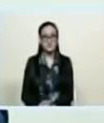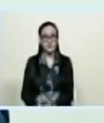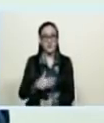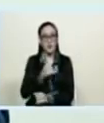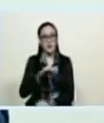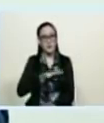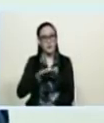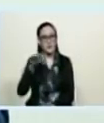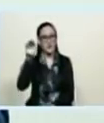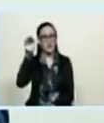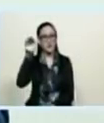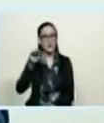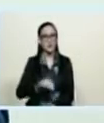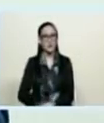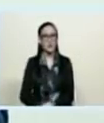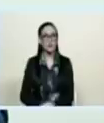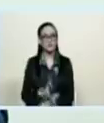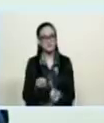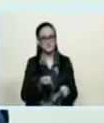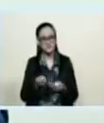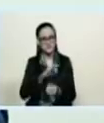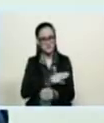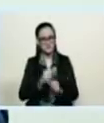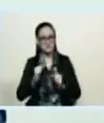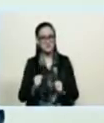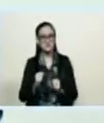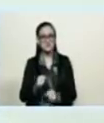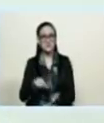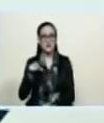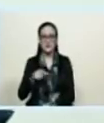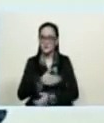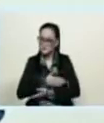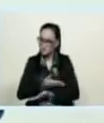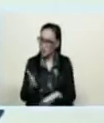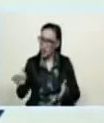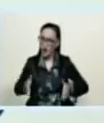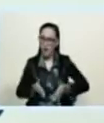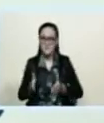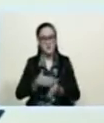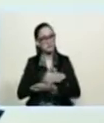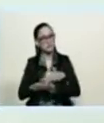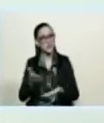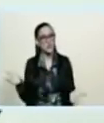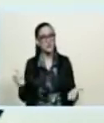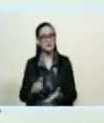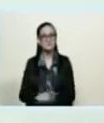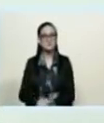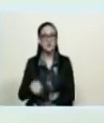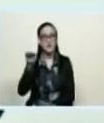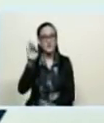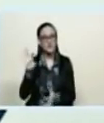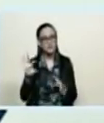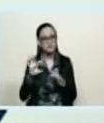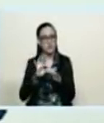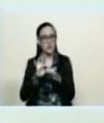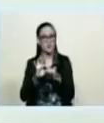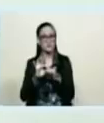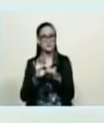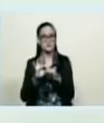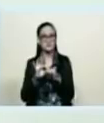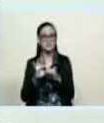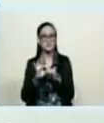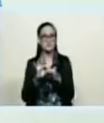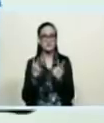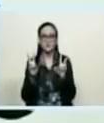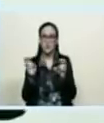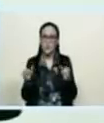proyectos del futuro, de una economía potencia que necesita abrir caminos. El futuro está vinculado a